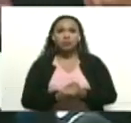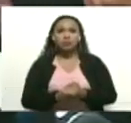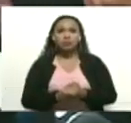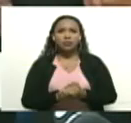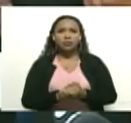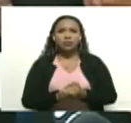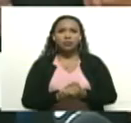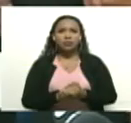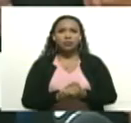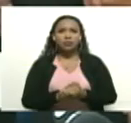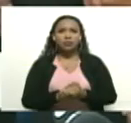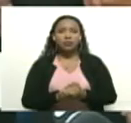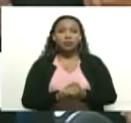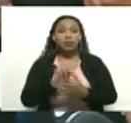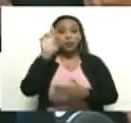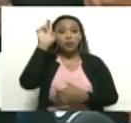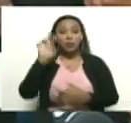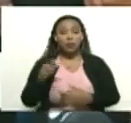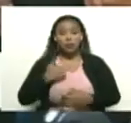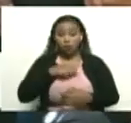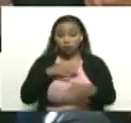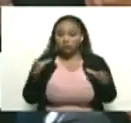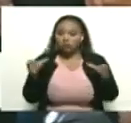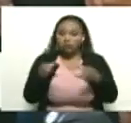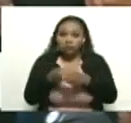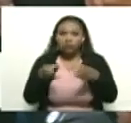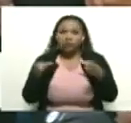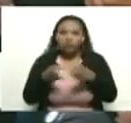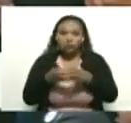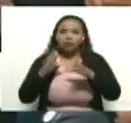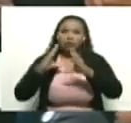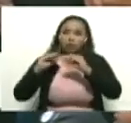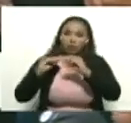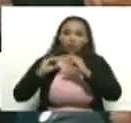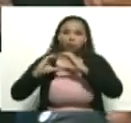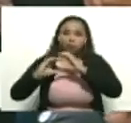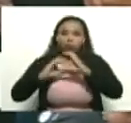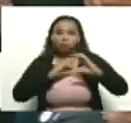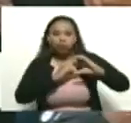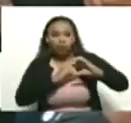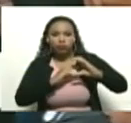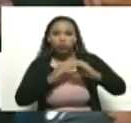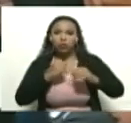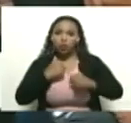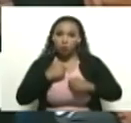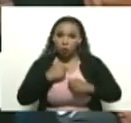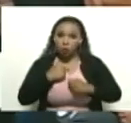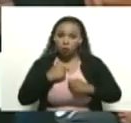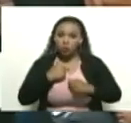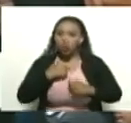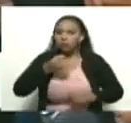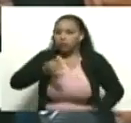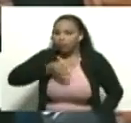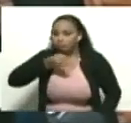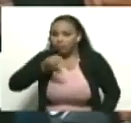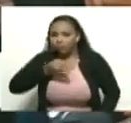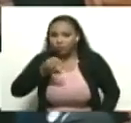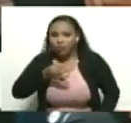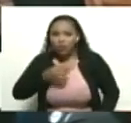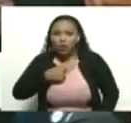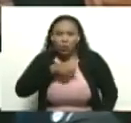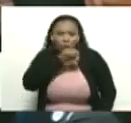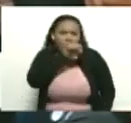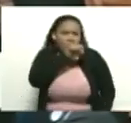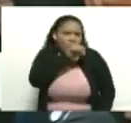Nosotros todos los lunes nos reunimos. Y yo siempre les digo a ellos, en lo personal, hablo por mí. Yo amo al